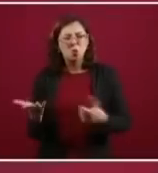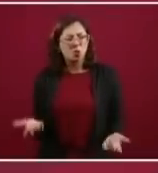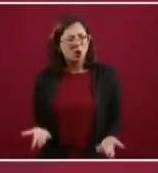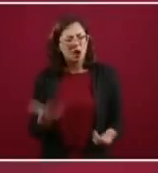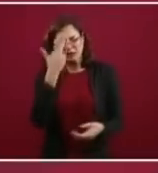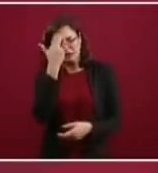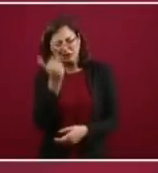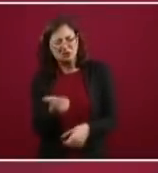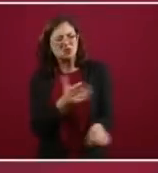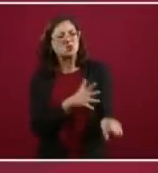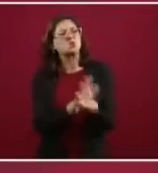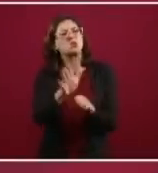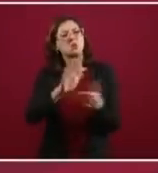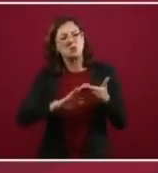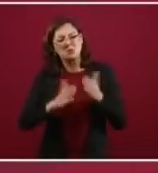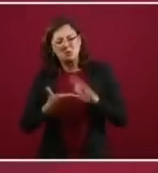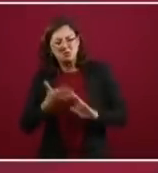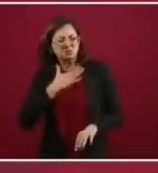justas.